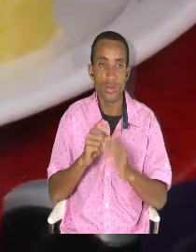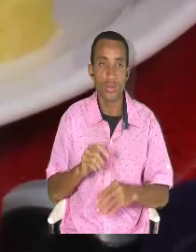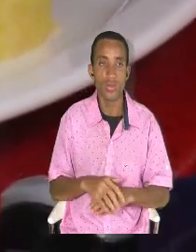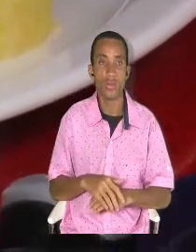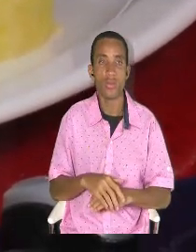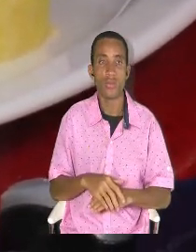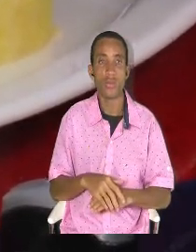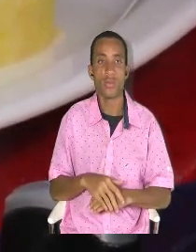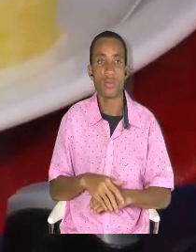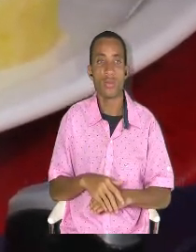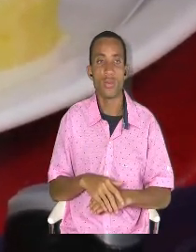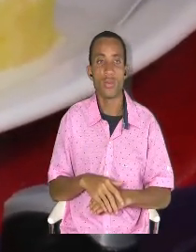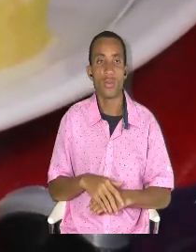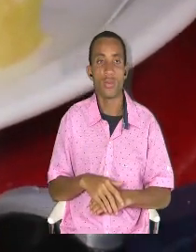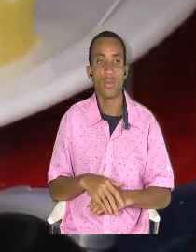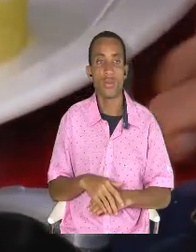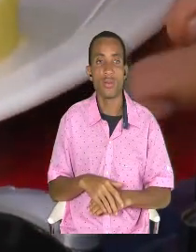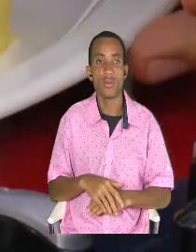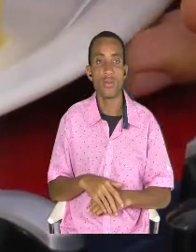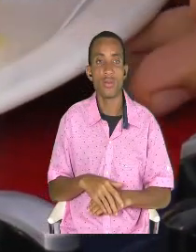Entonces...